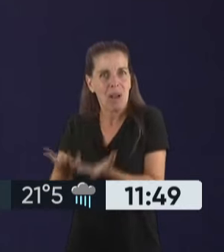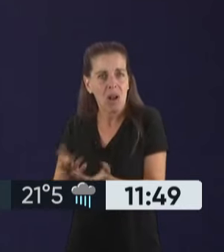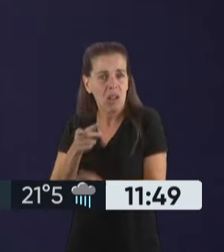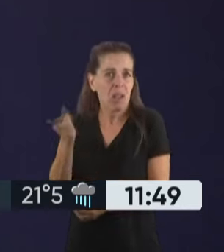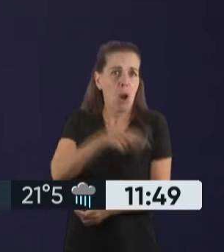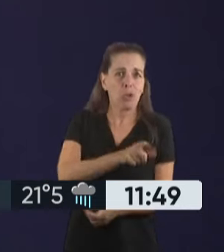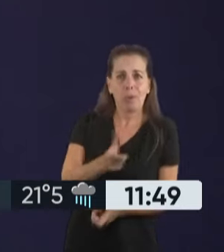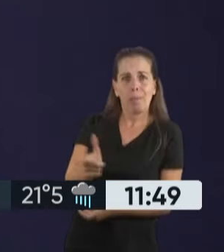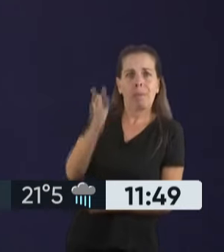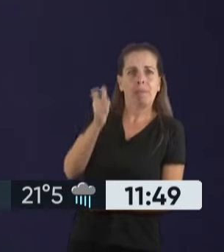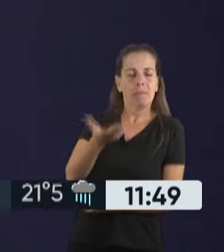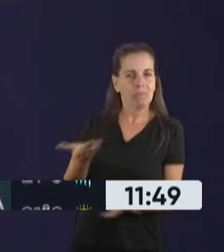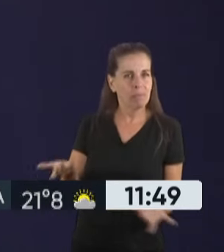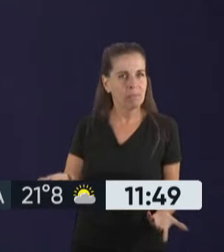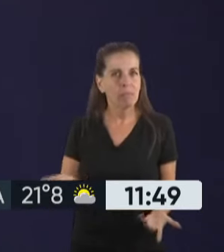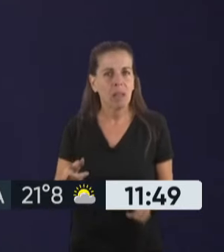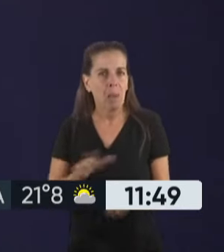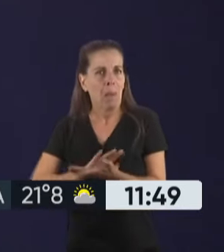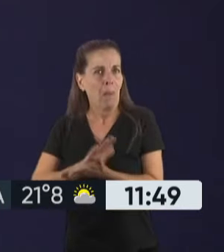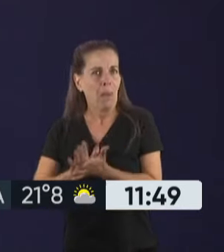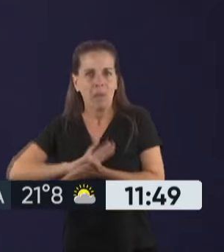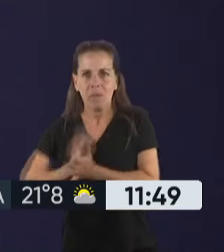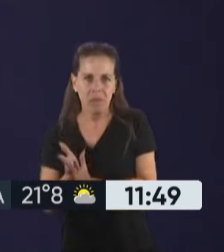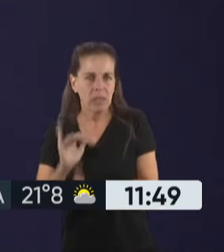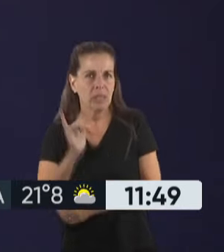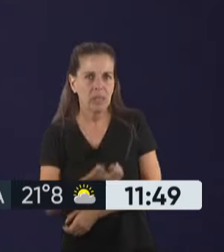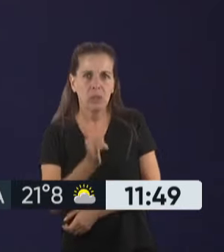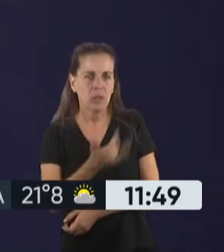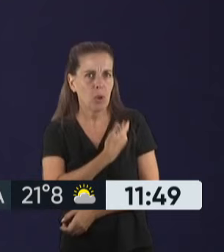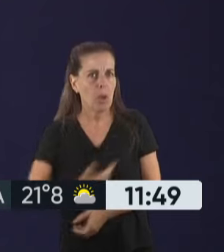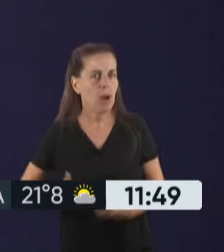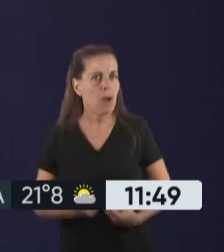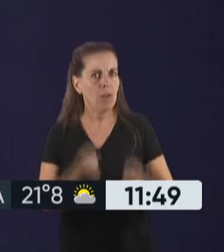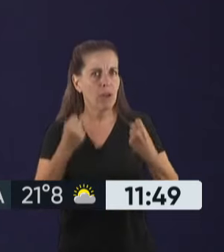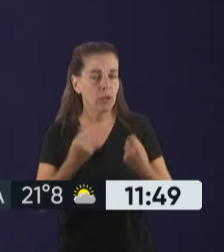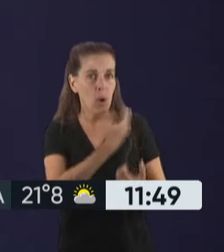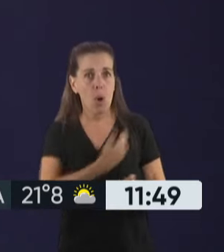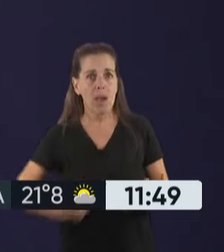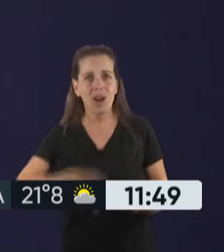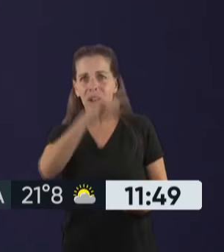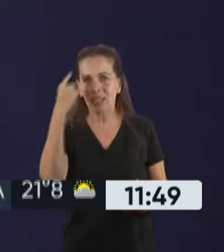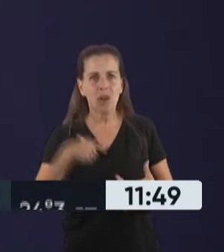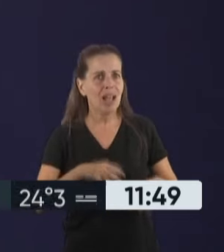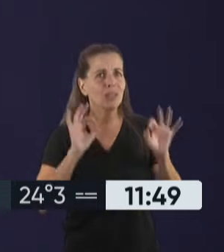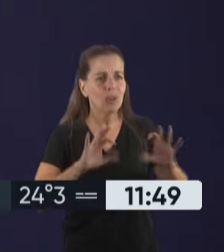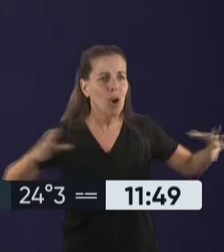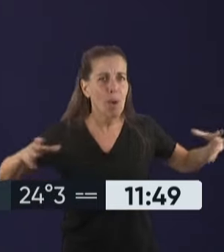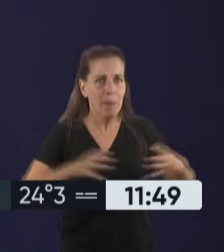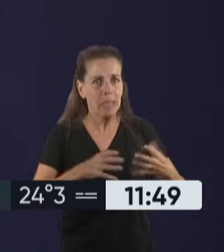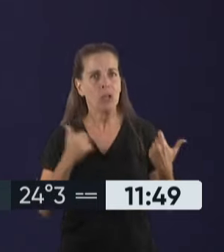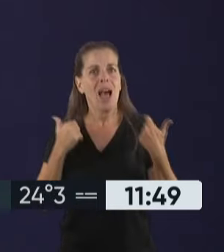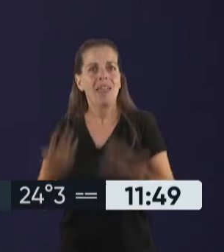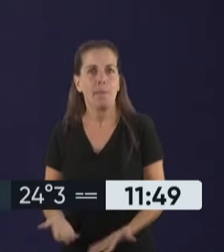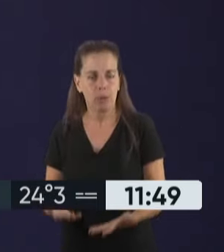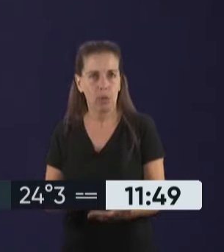que eh Sí por supuesto que vamos a poner todos los esfuerzos y todo el gobierno nacional está a disposición de lo que ocurra no